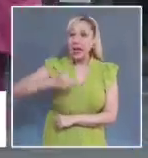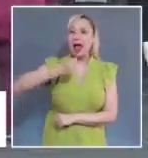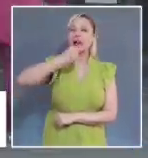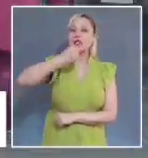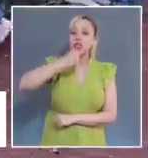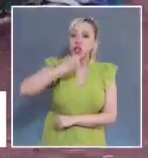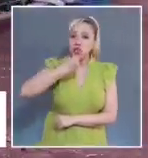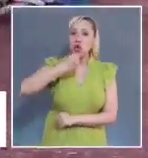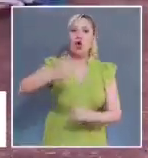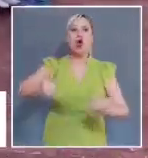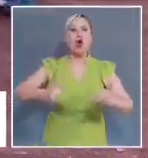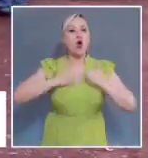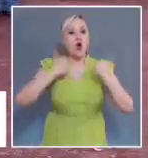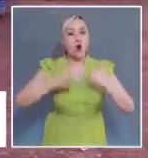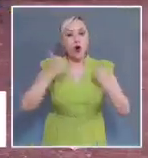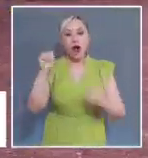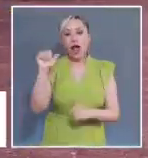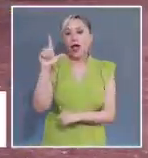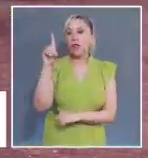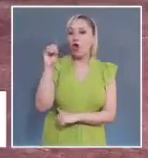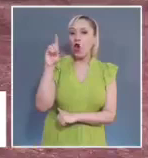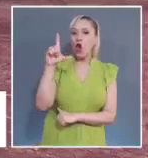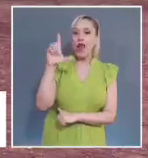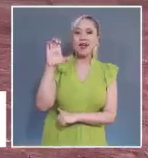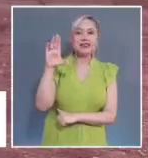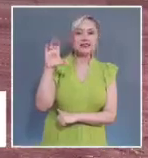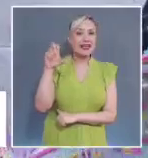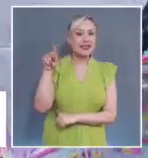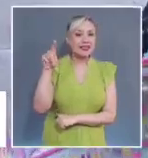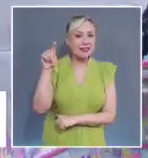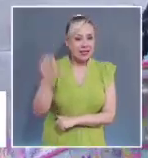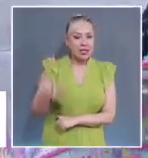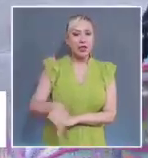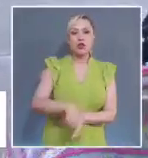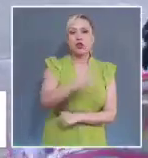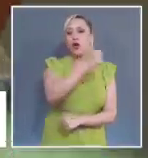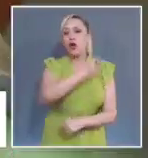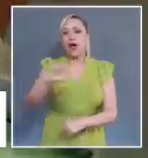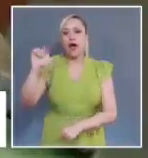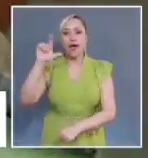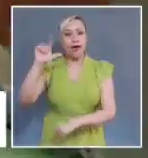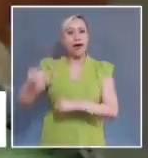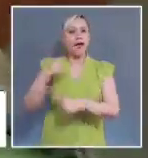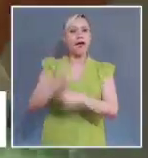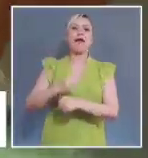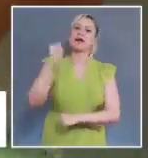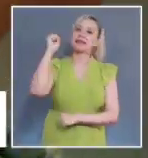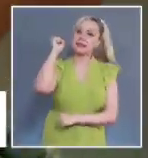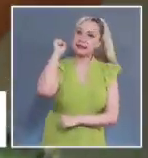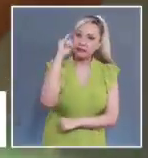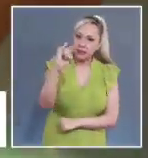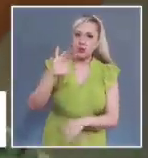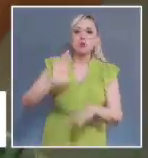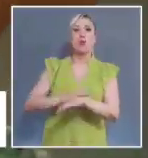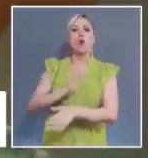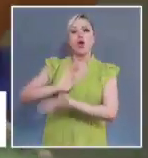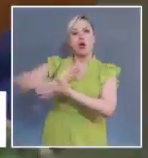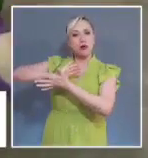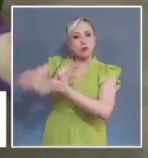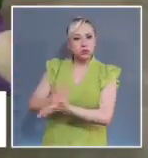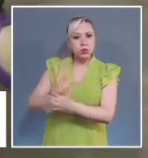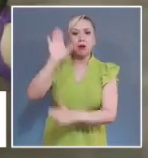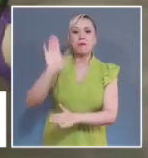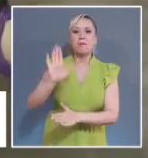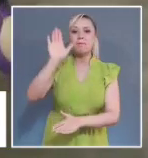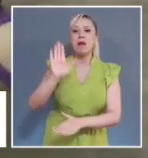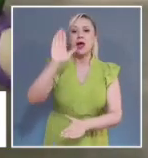no discriminación. Ello, porque en dicha palabra se indica hay una relación de jerarquía en la que siempre habrá